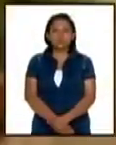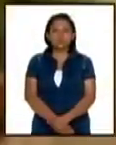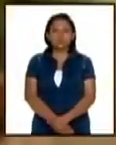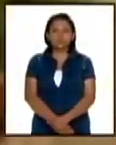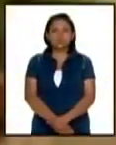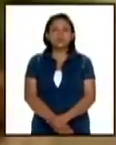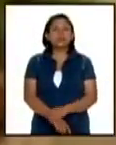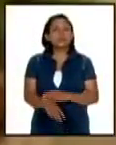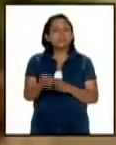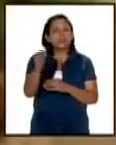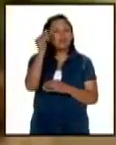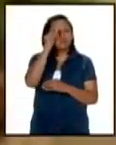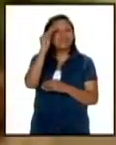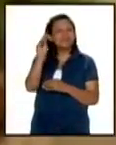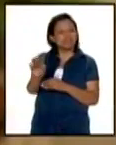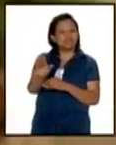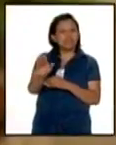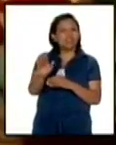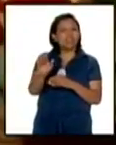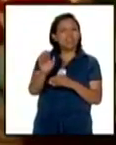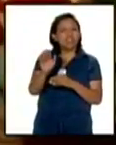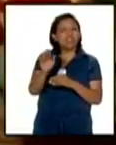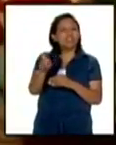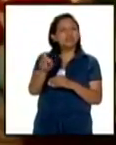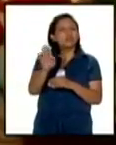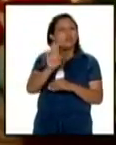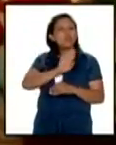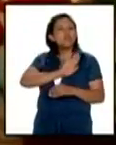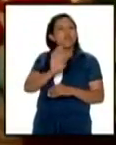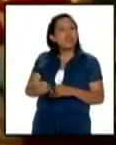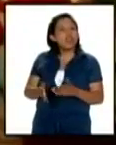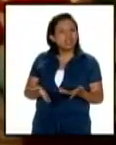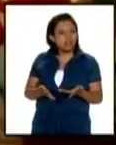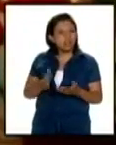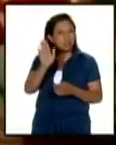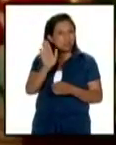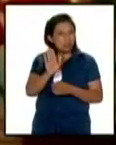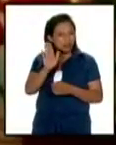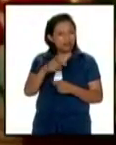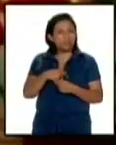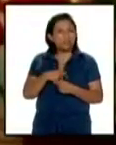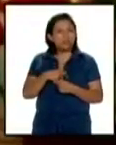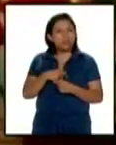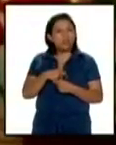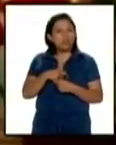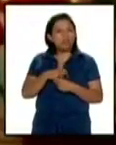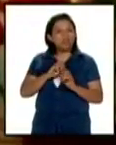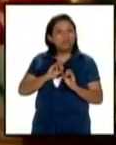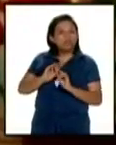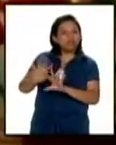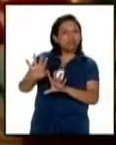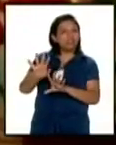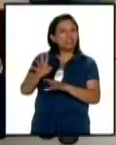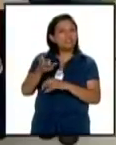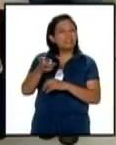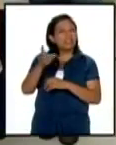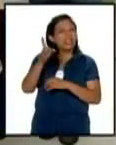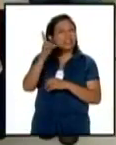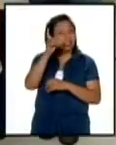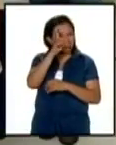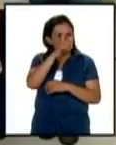Pues el abandono es la muerte. El abandono es difícil y triste.